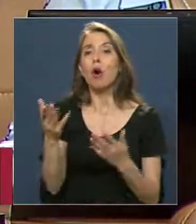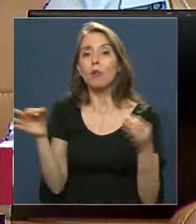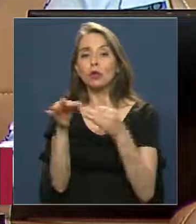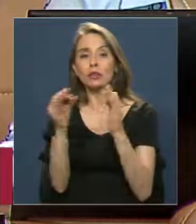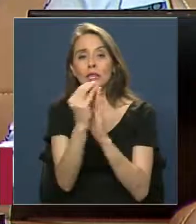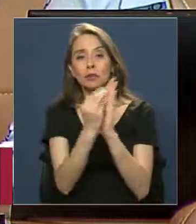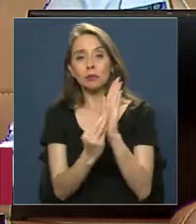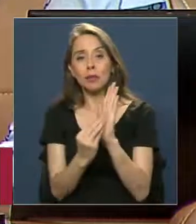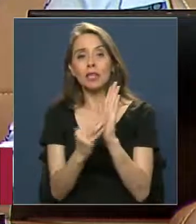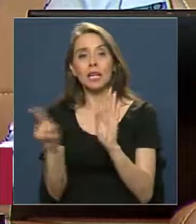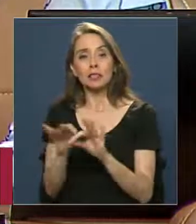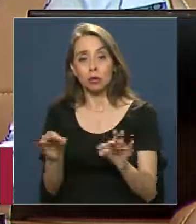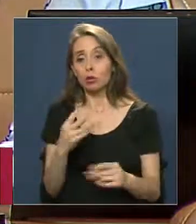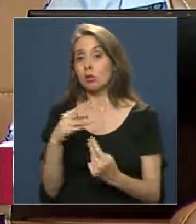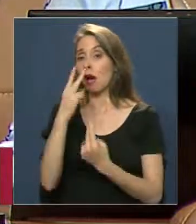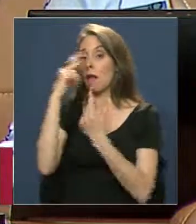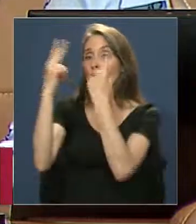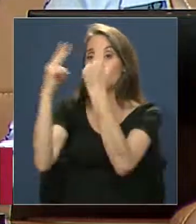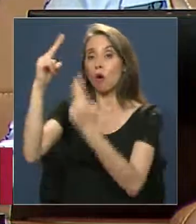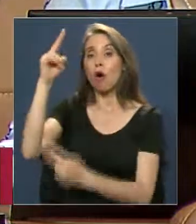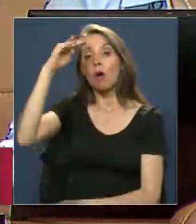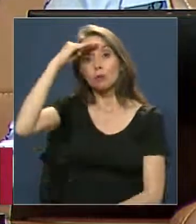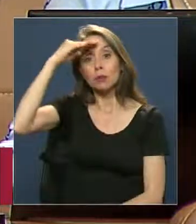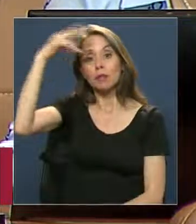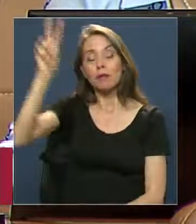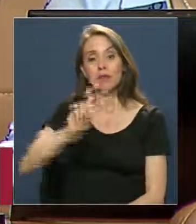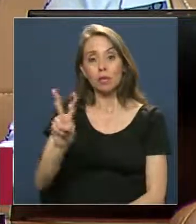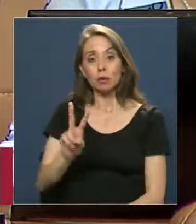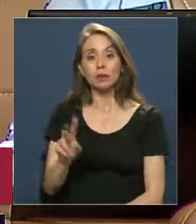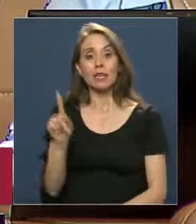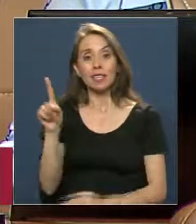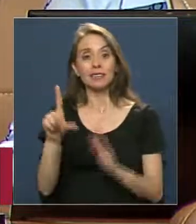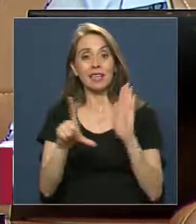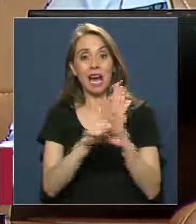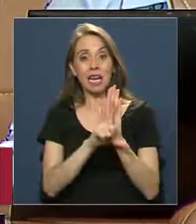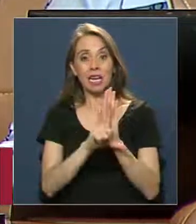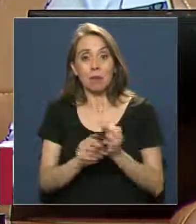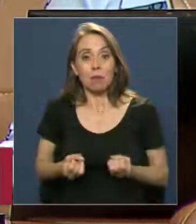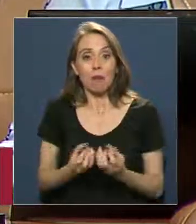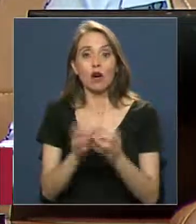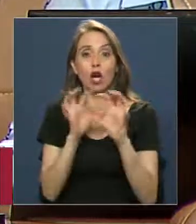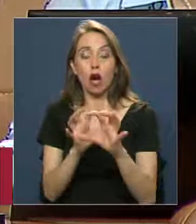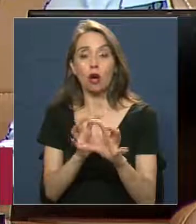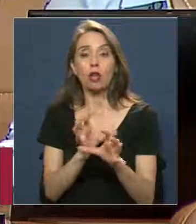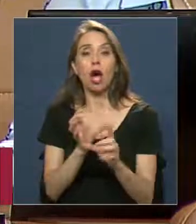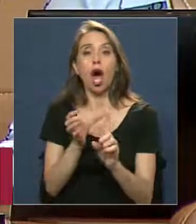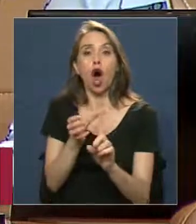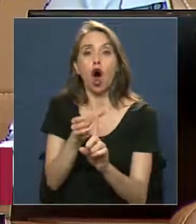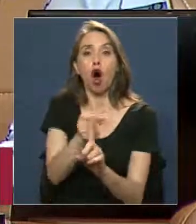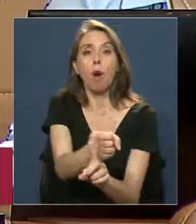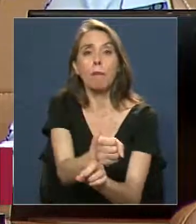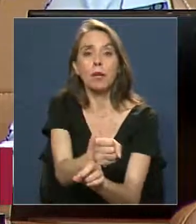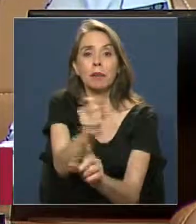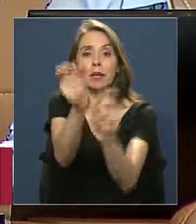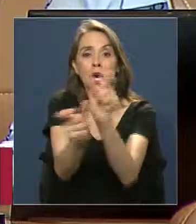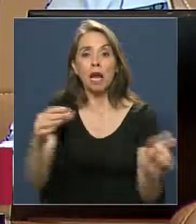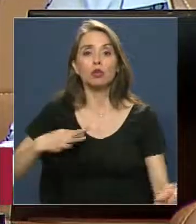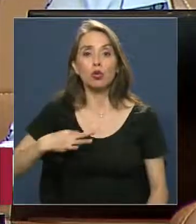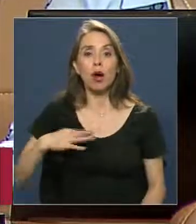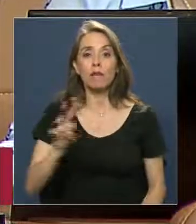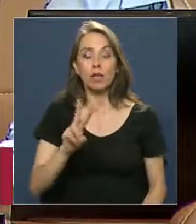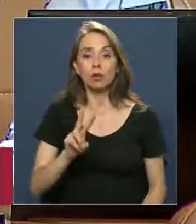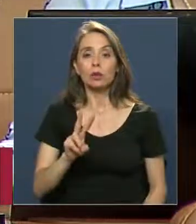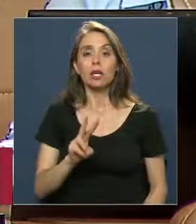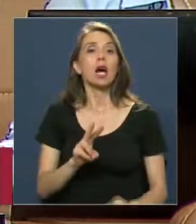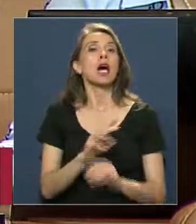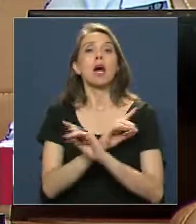Hemos visto la experiencia en Venezuela, donde este tipo de normativa se ha utilizado para oprimir al pueblo venezolano, coartando la libertad